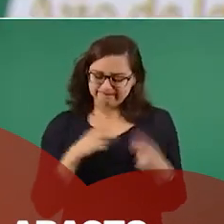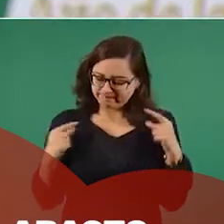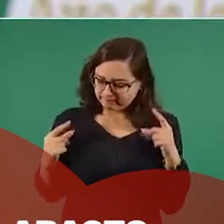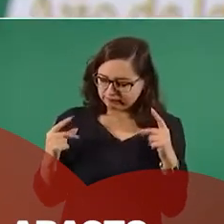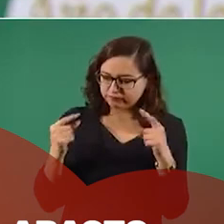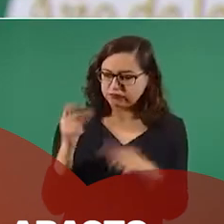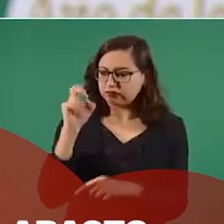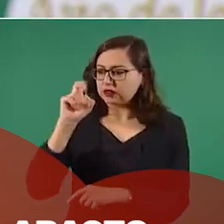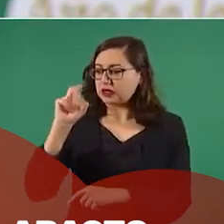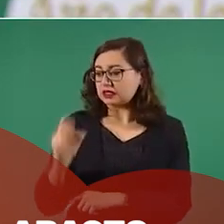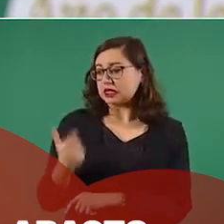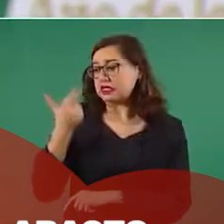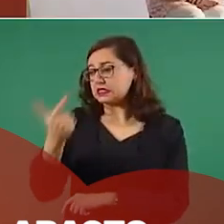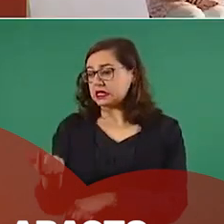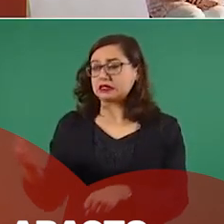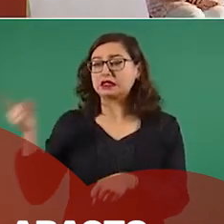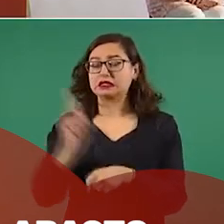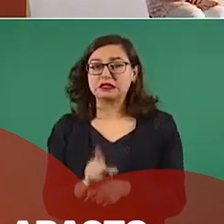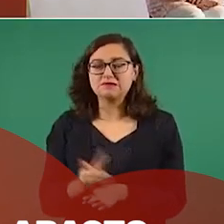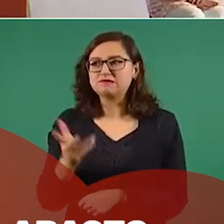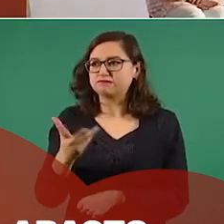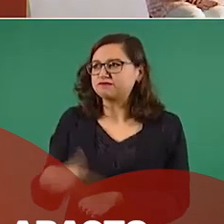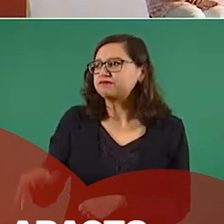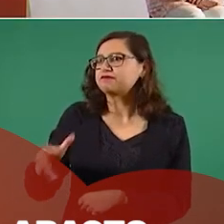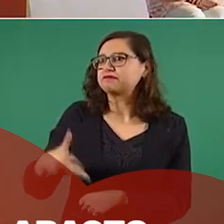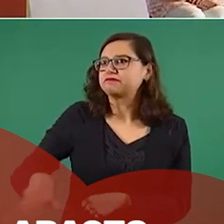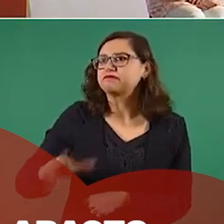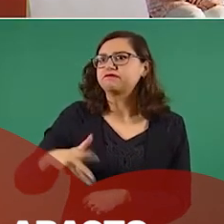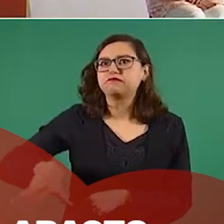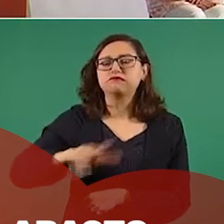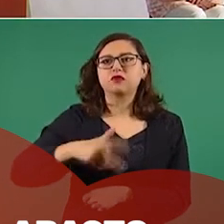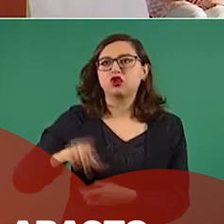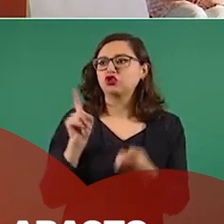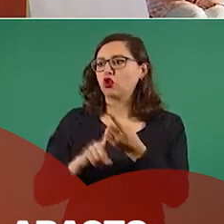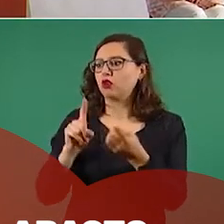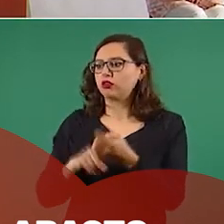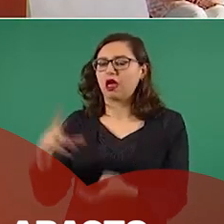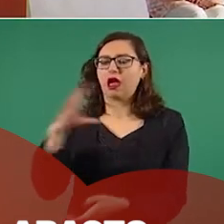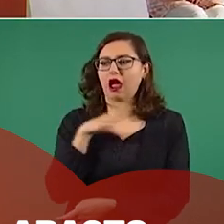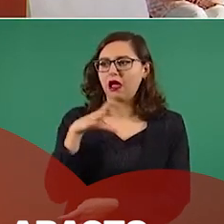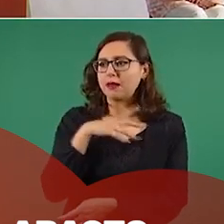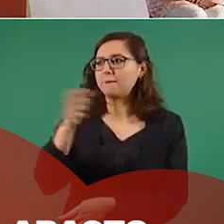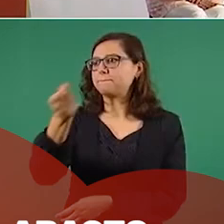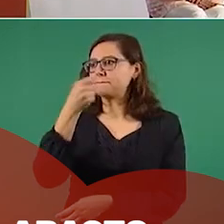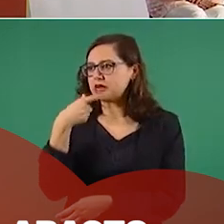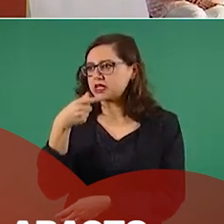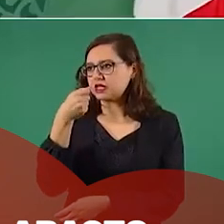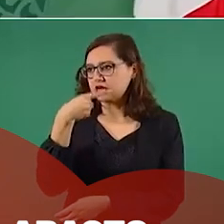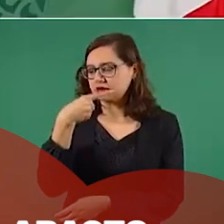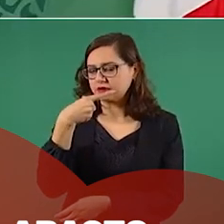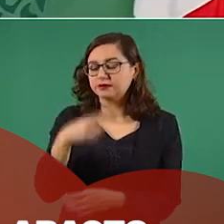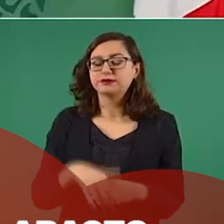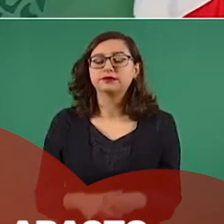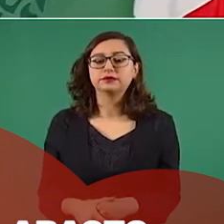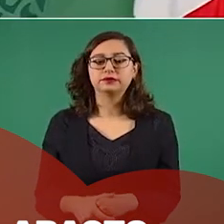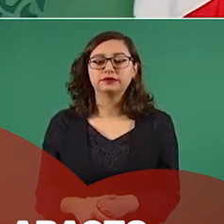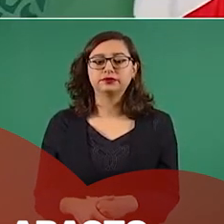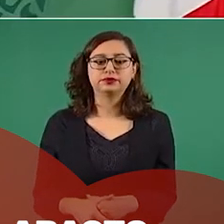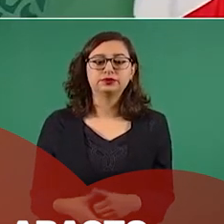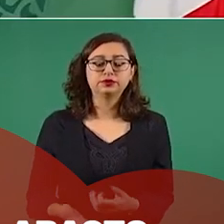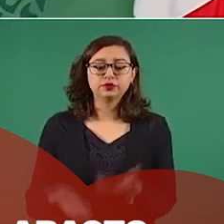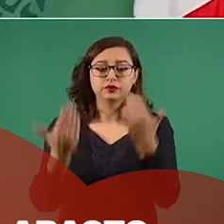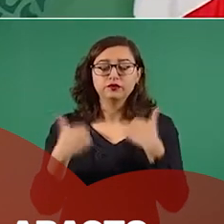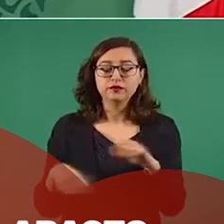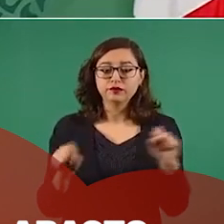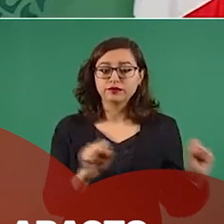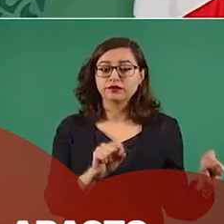Alcocer, dio a conocer que mediante a la Oficina de las Naciones Unidas de Servicios para Proyectos se logró conseguir 197 millones de insumos médicos, que incluyen